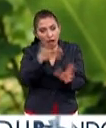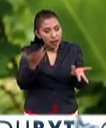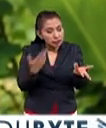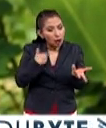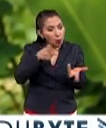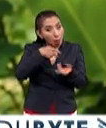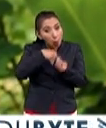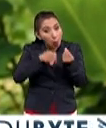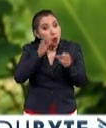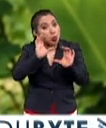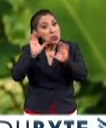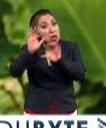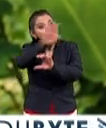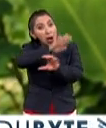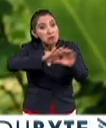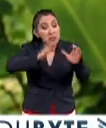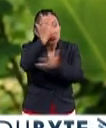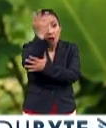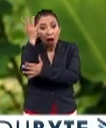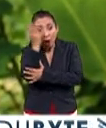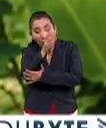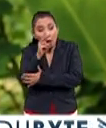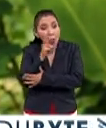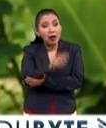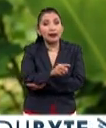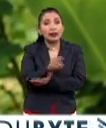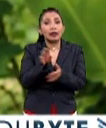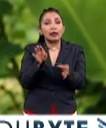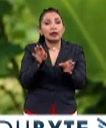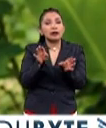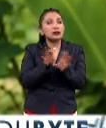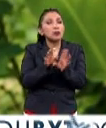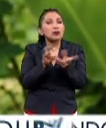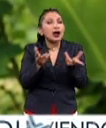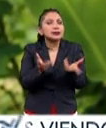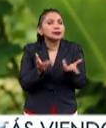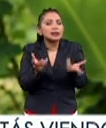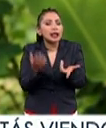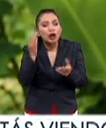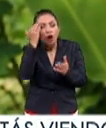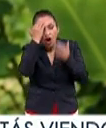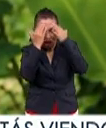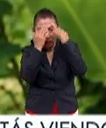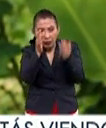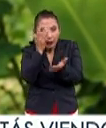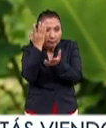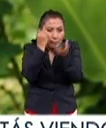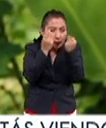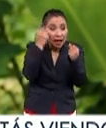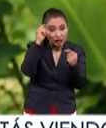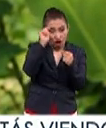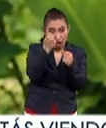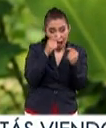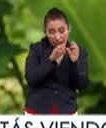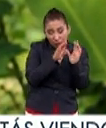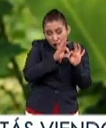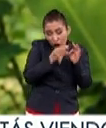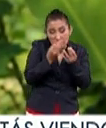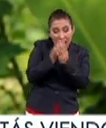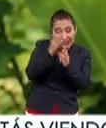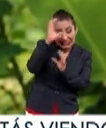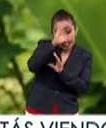la sustentabilidad y de esa manera hacer que los conocimientos teóricos,